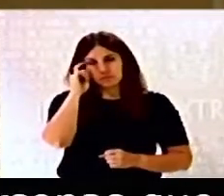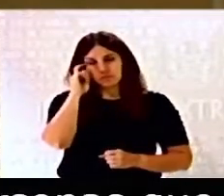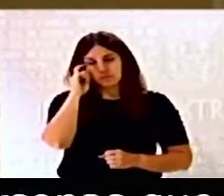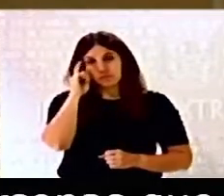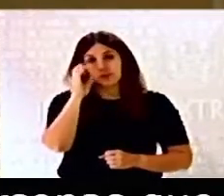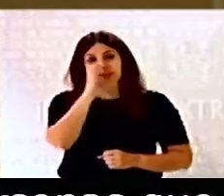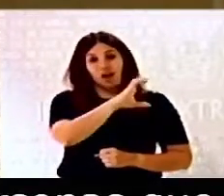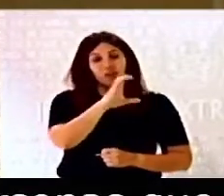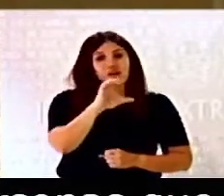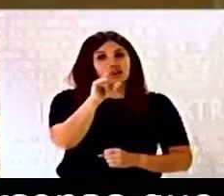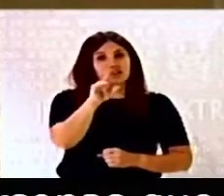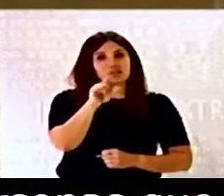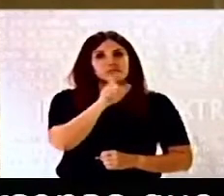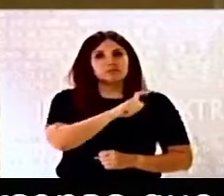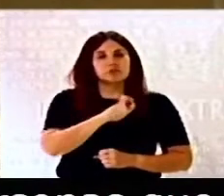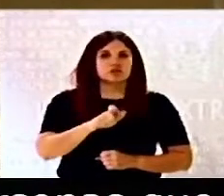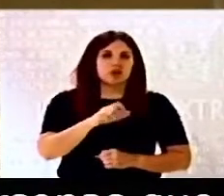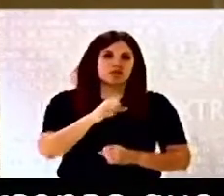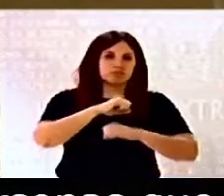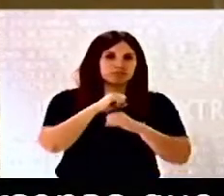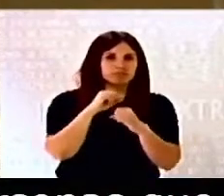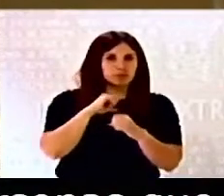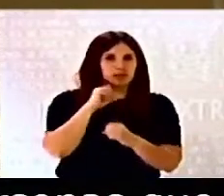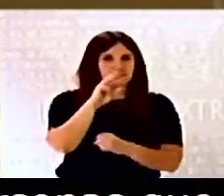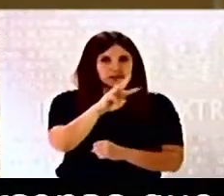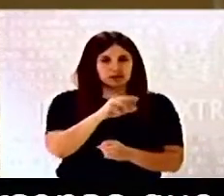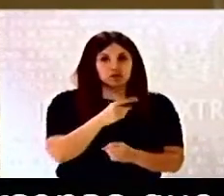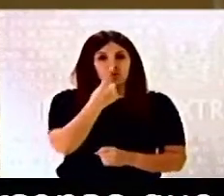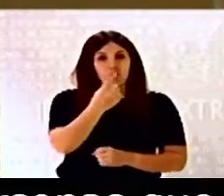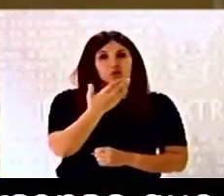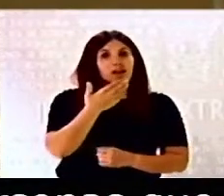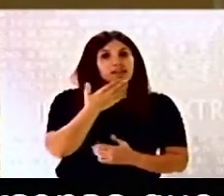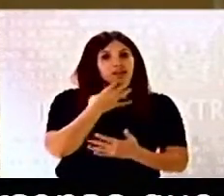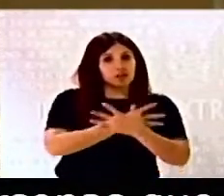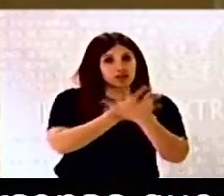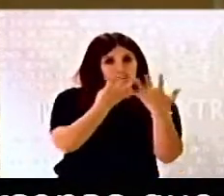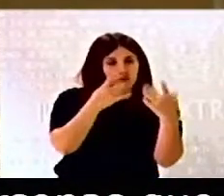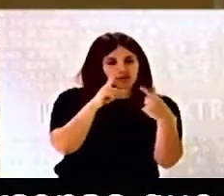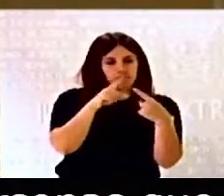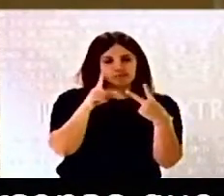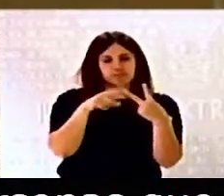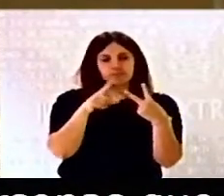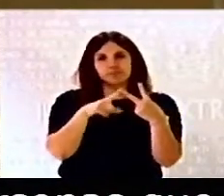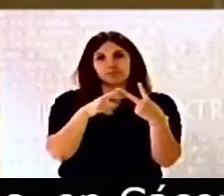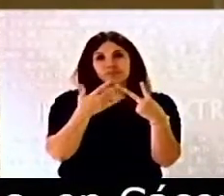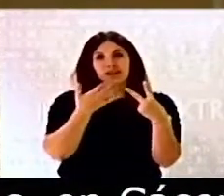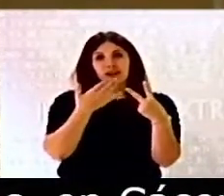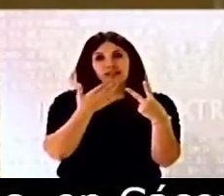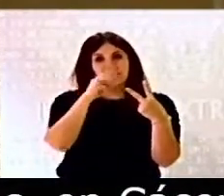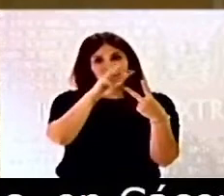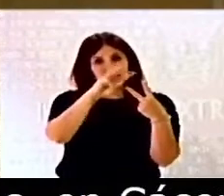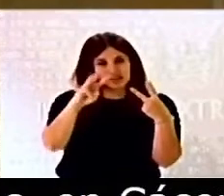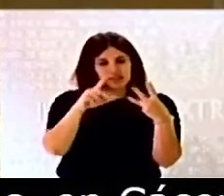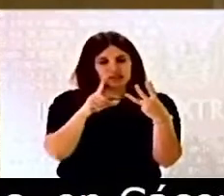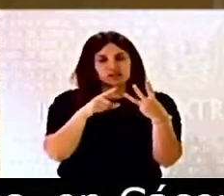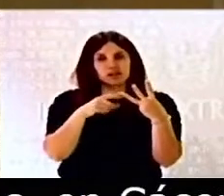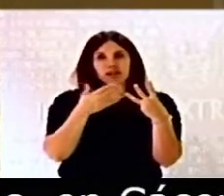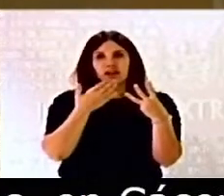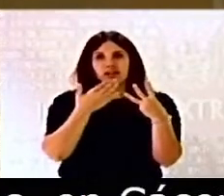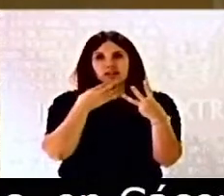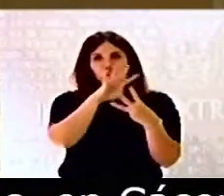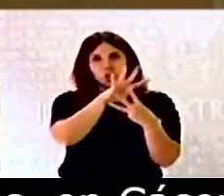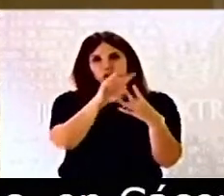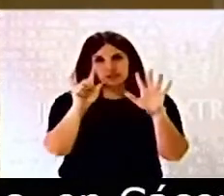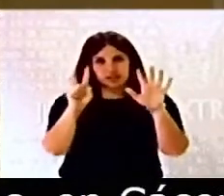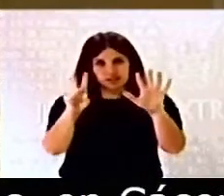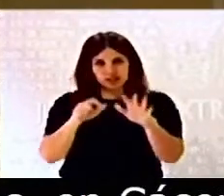En Cáceres tenemos 3 ingresados, una persona de 19 años, una persona de 33 y una persona de